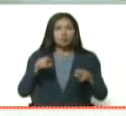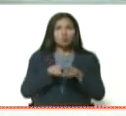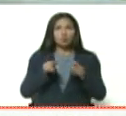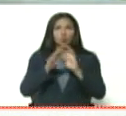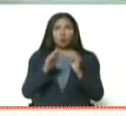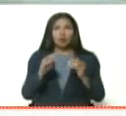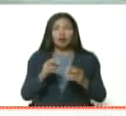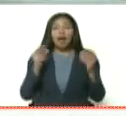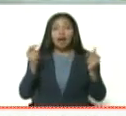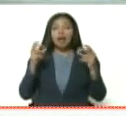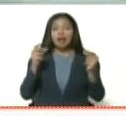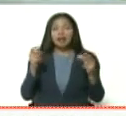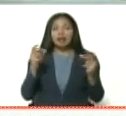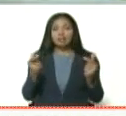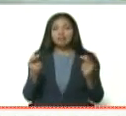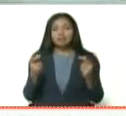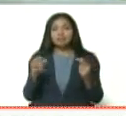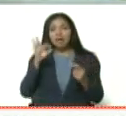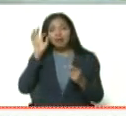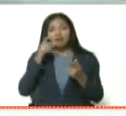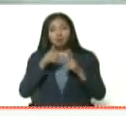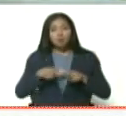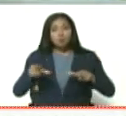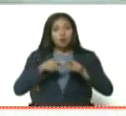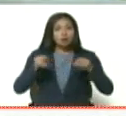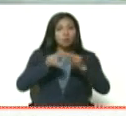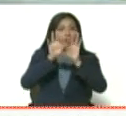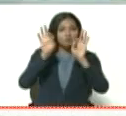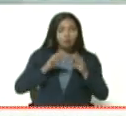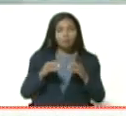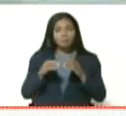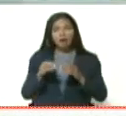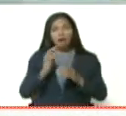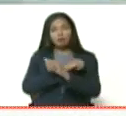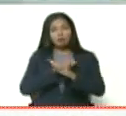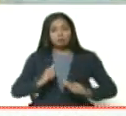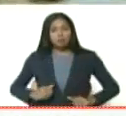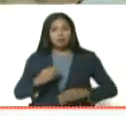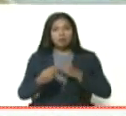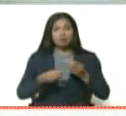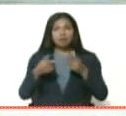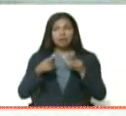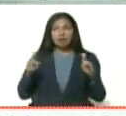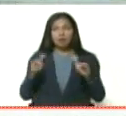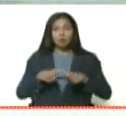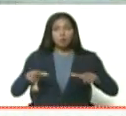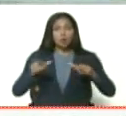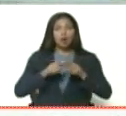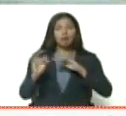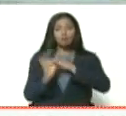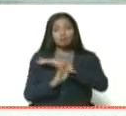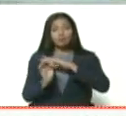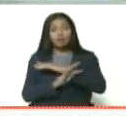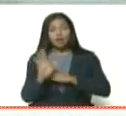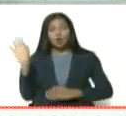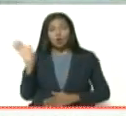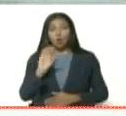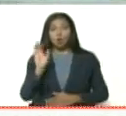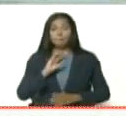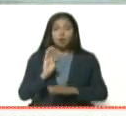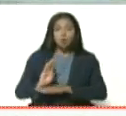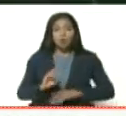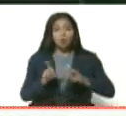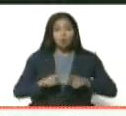el alerta naranja a todas las tropas de la Fuerza Armada Nacional Bolivariana a lo largo y ancho de la frontera con Colombia para proteger